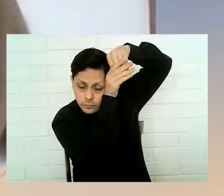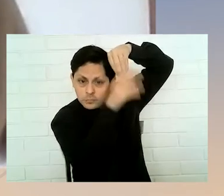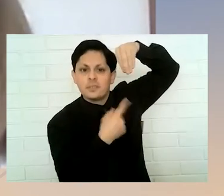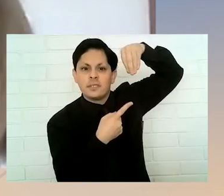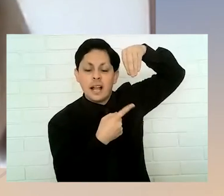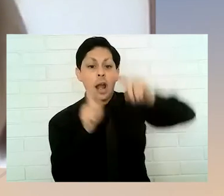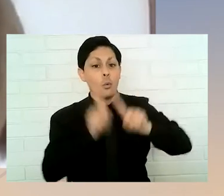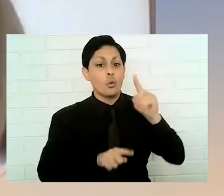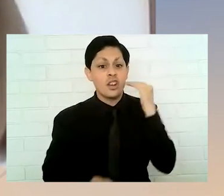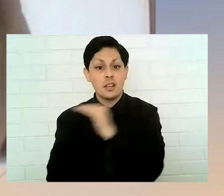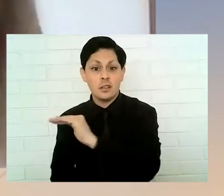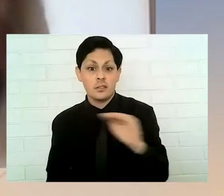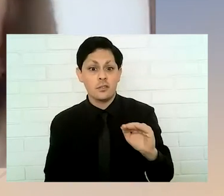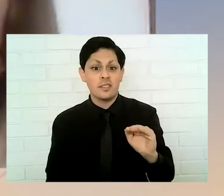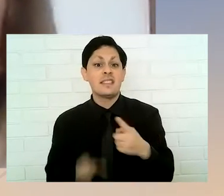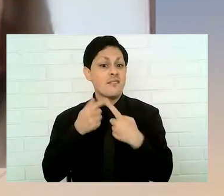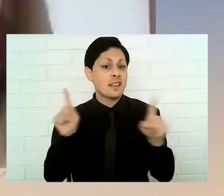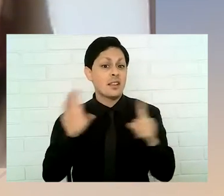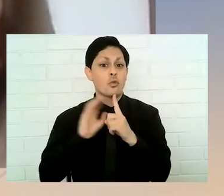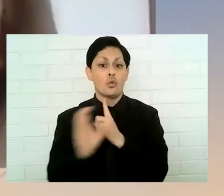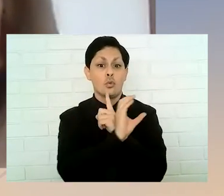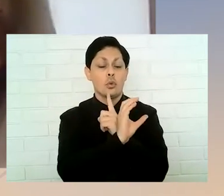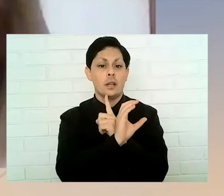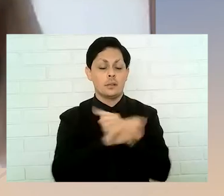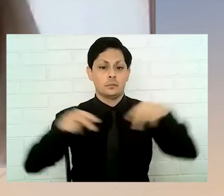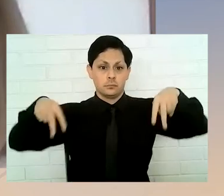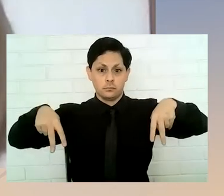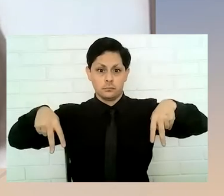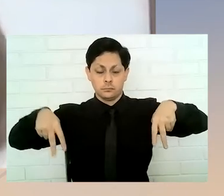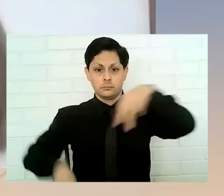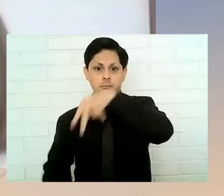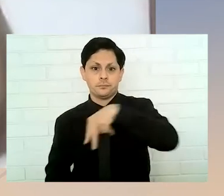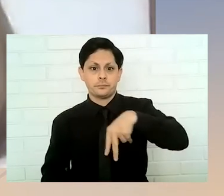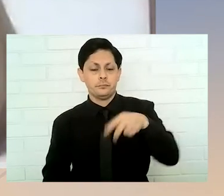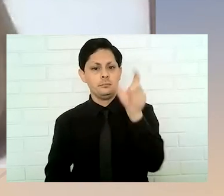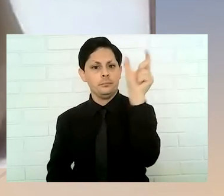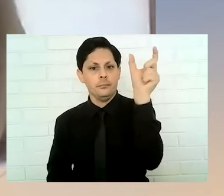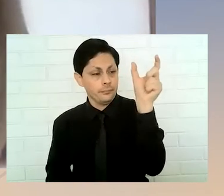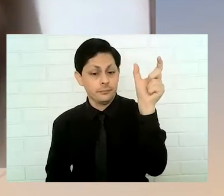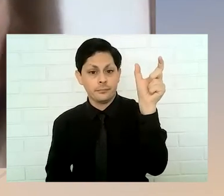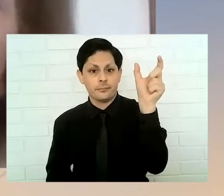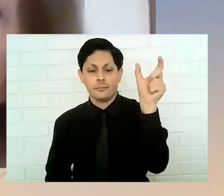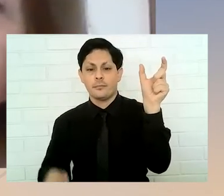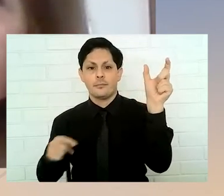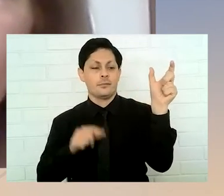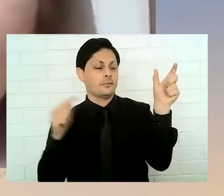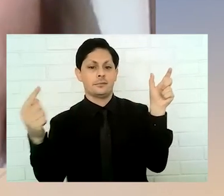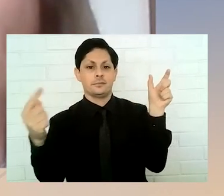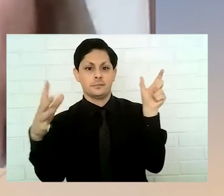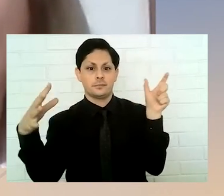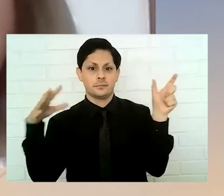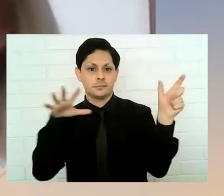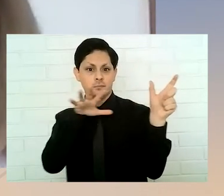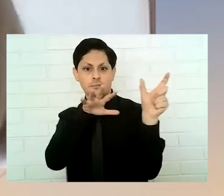mismo idioma se refieren a objetos o situaciones con las mismas palabras, pero bajo